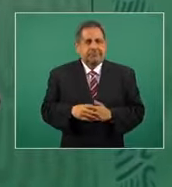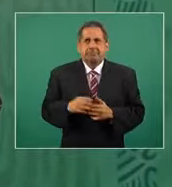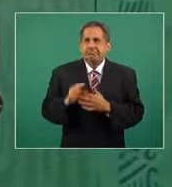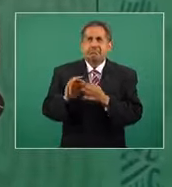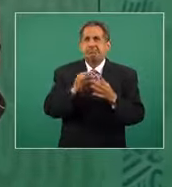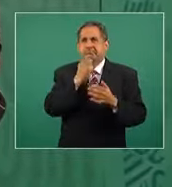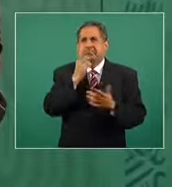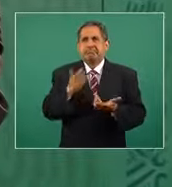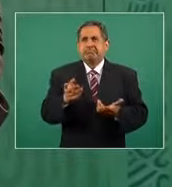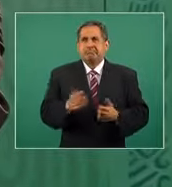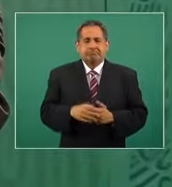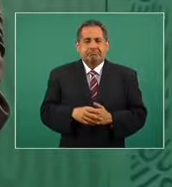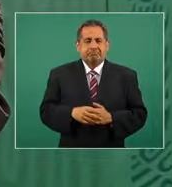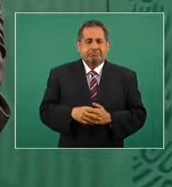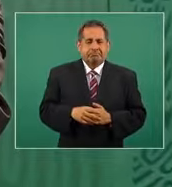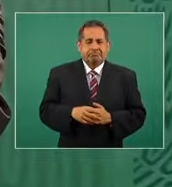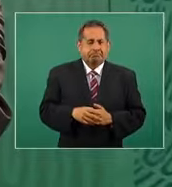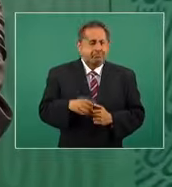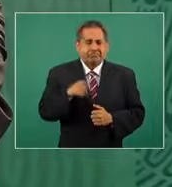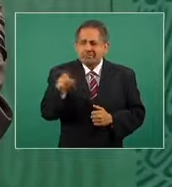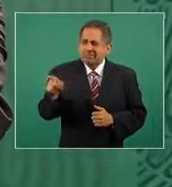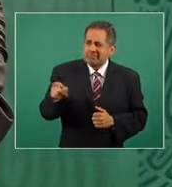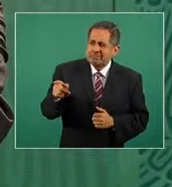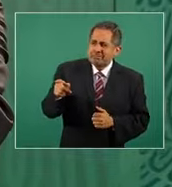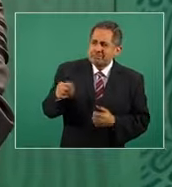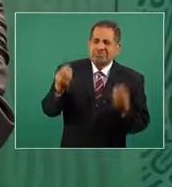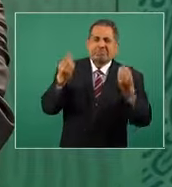coloquialmente, tirar aceite,